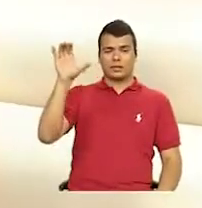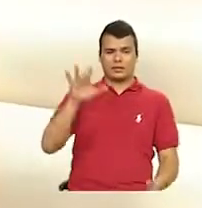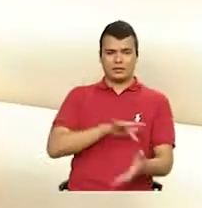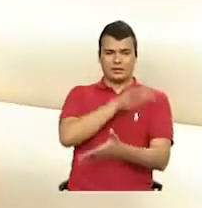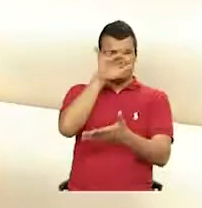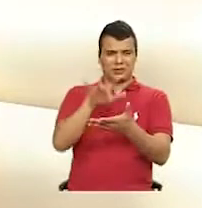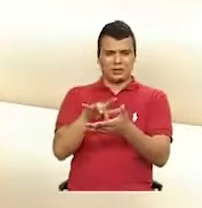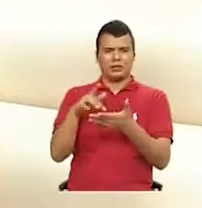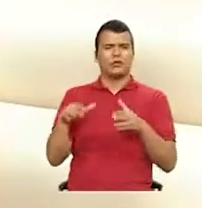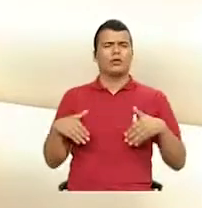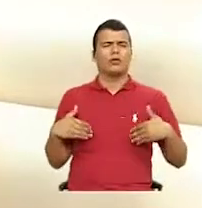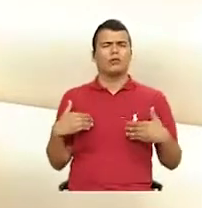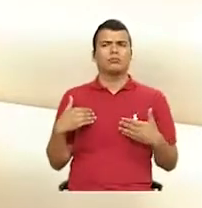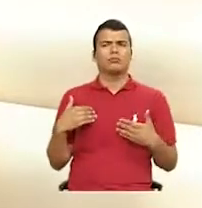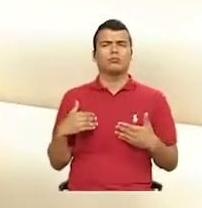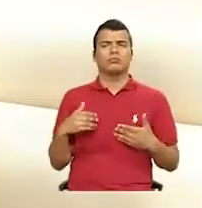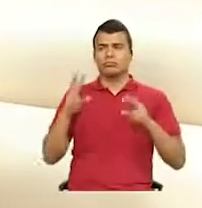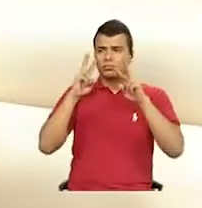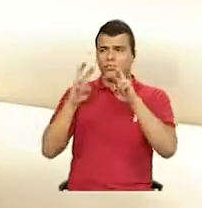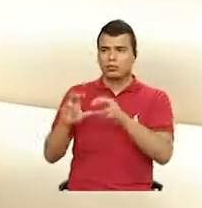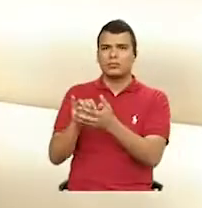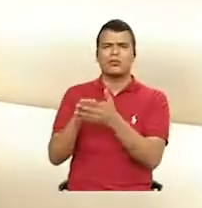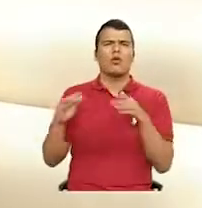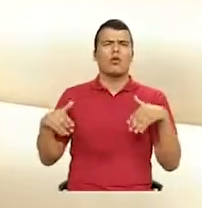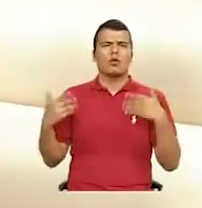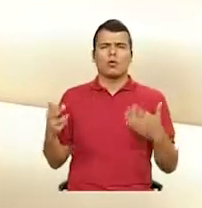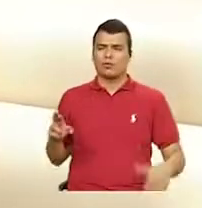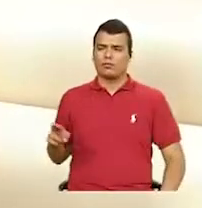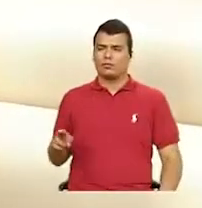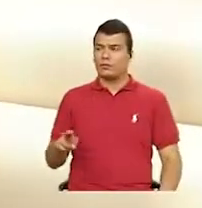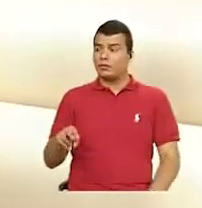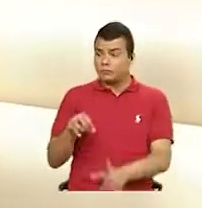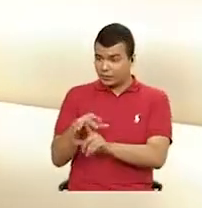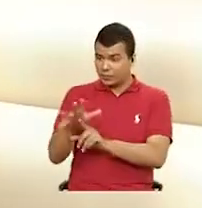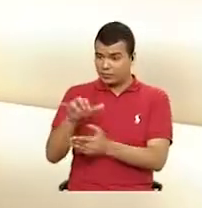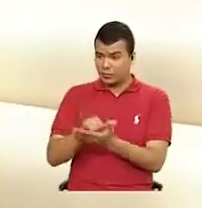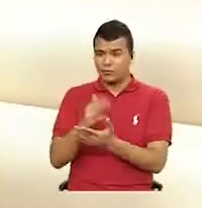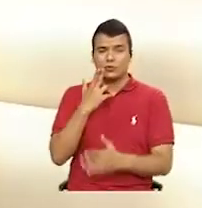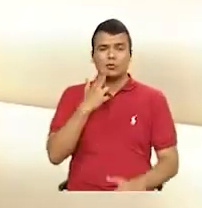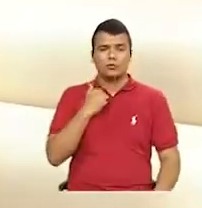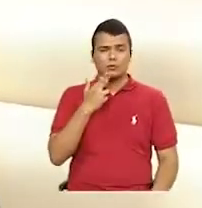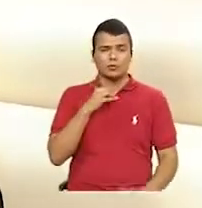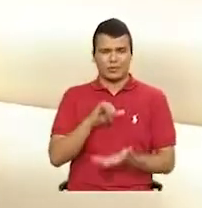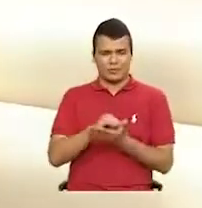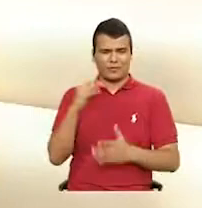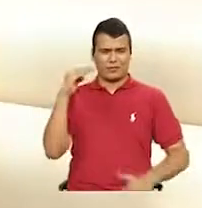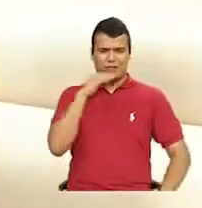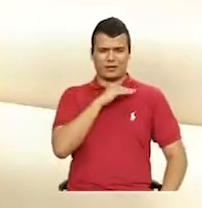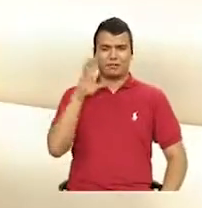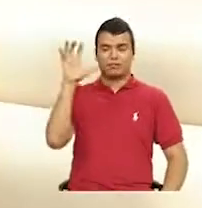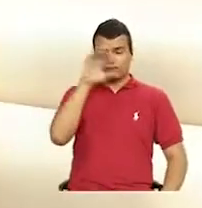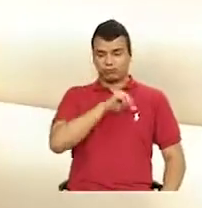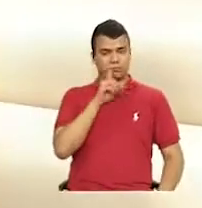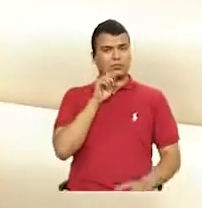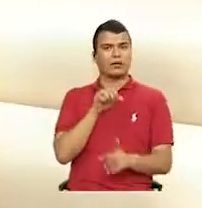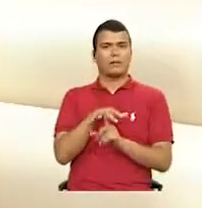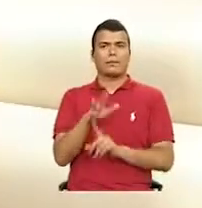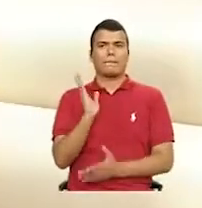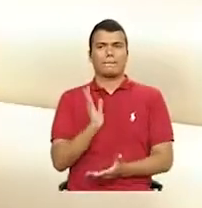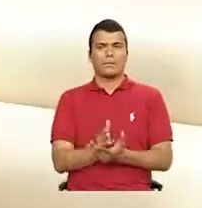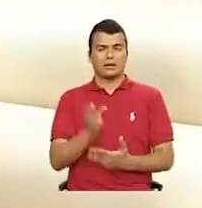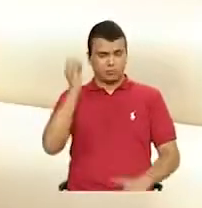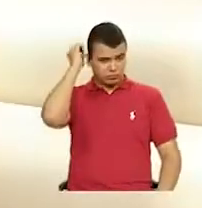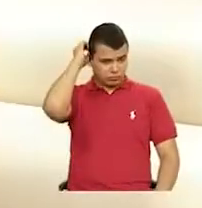con ratones. Uh-huh. Entonces, se les dio este edulcorante artificial y se descubrió que inducía